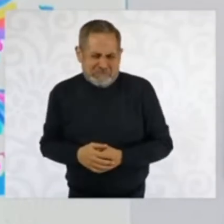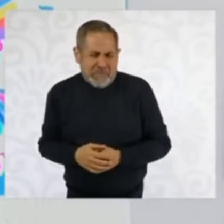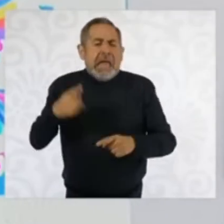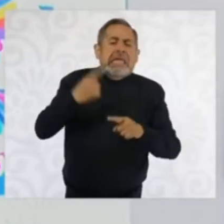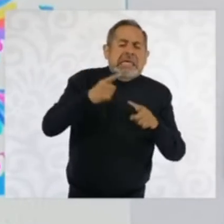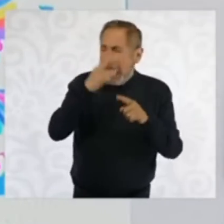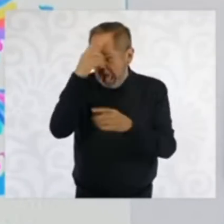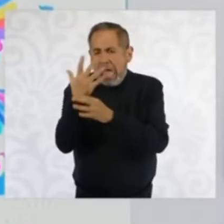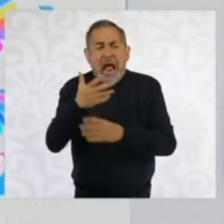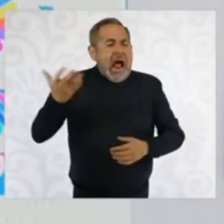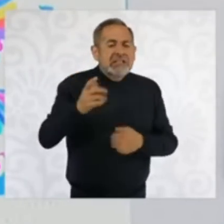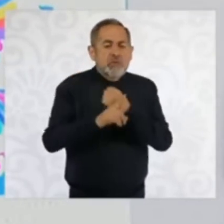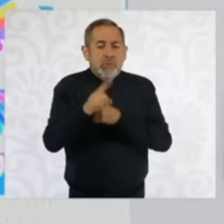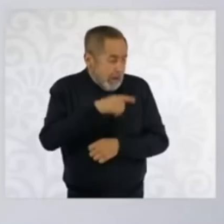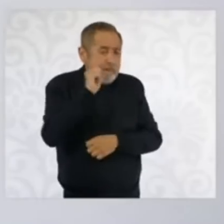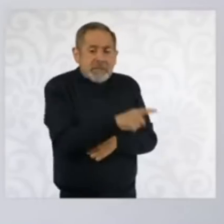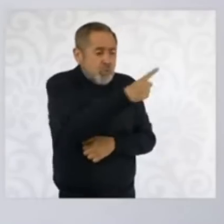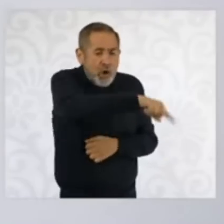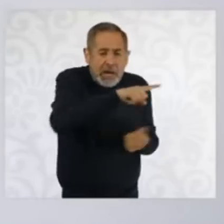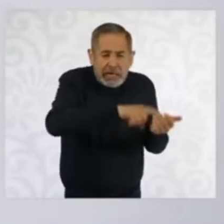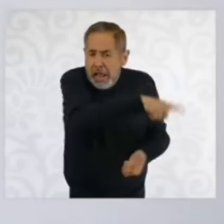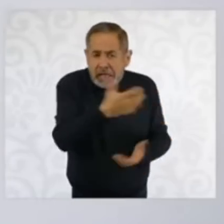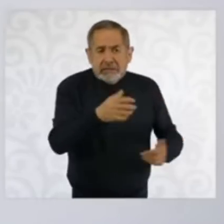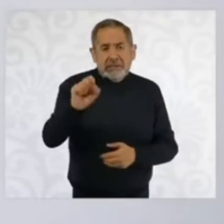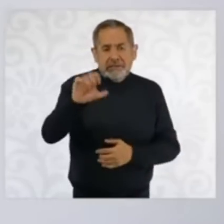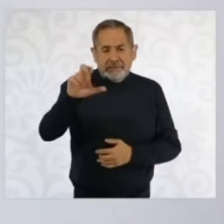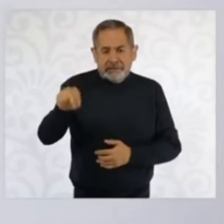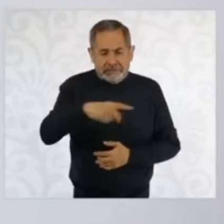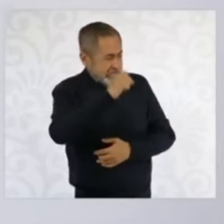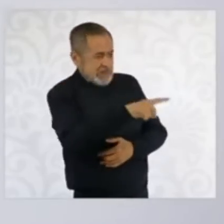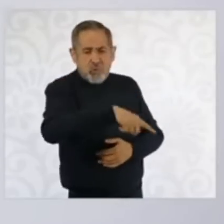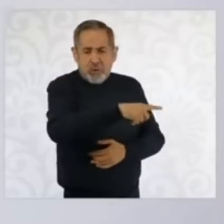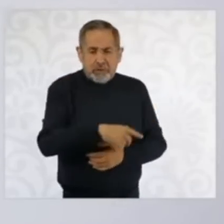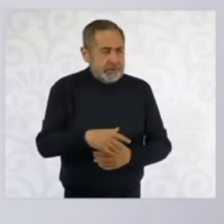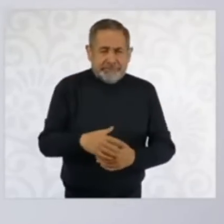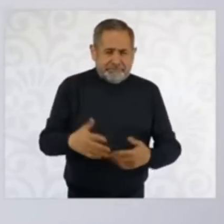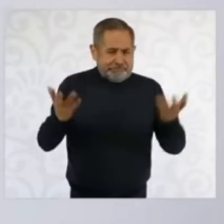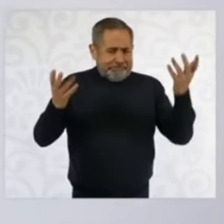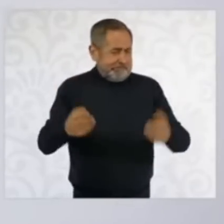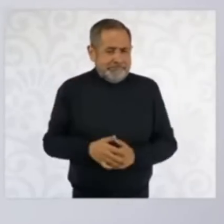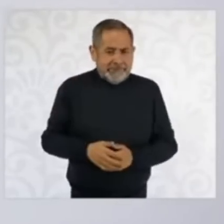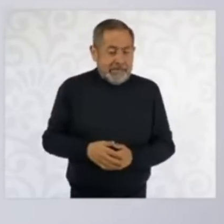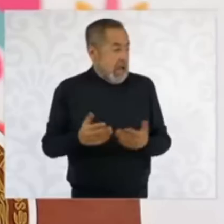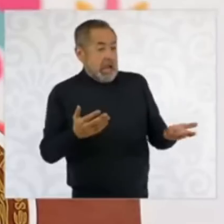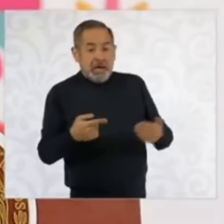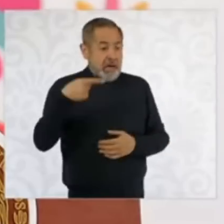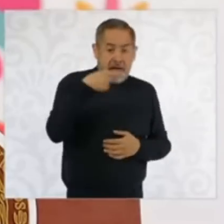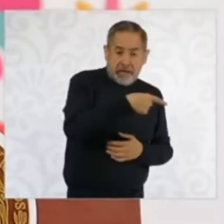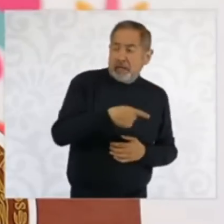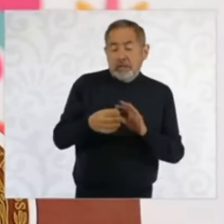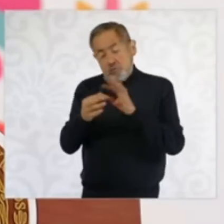provocando? La Corte. O sea, porque ahora resulta que la presidenta de la